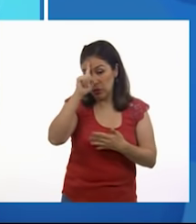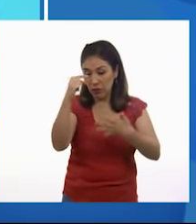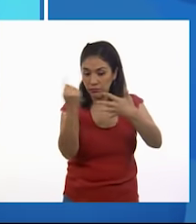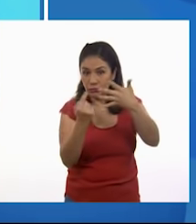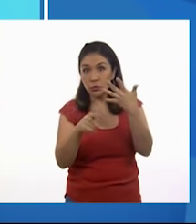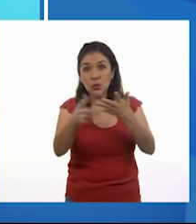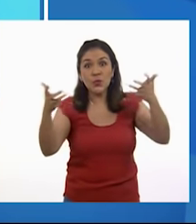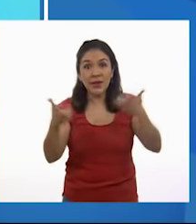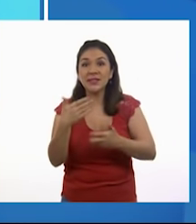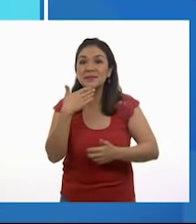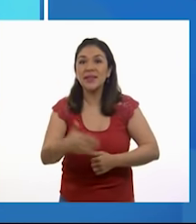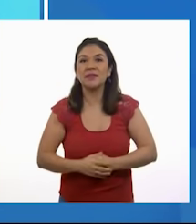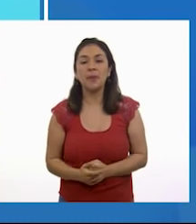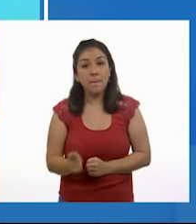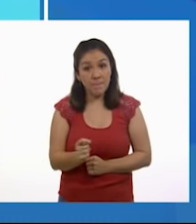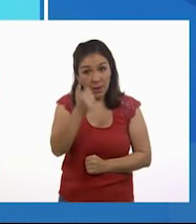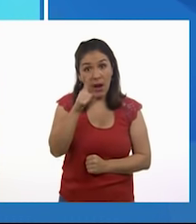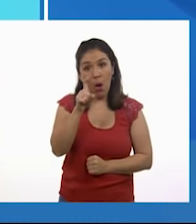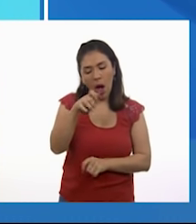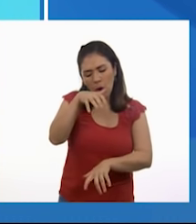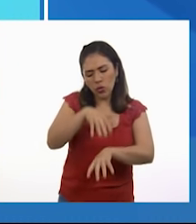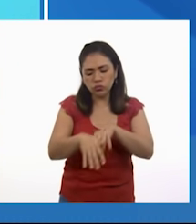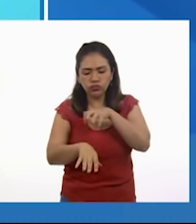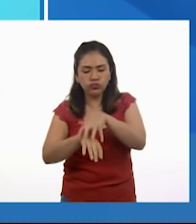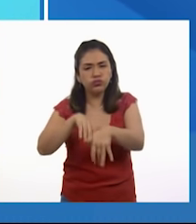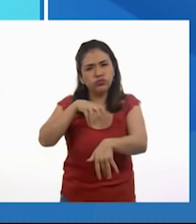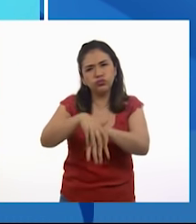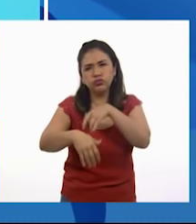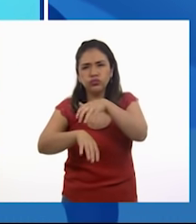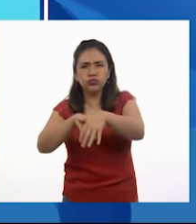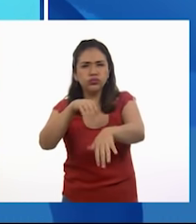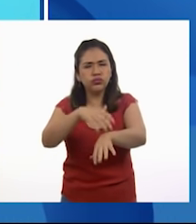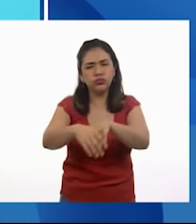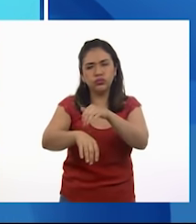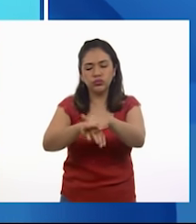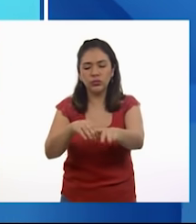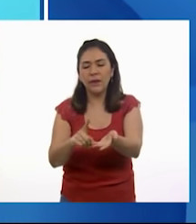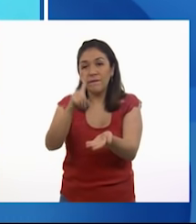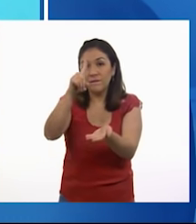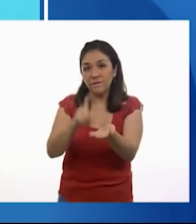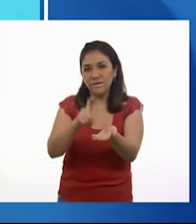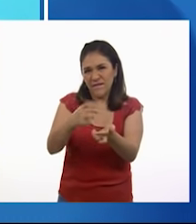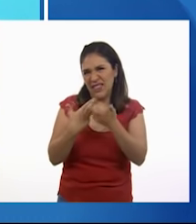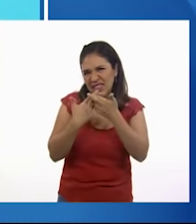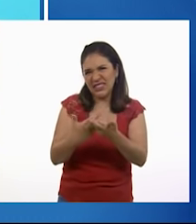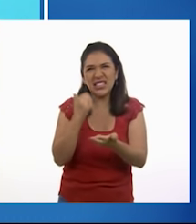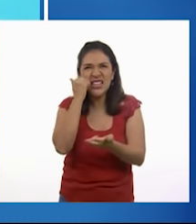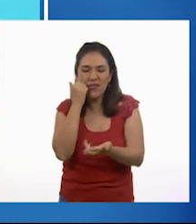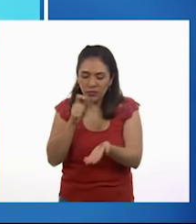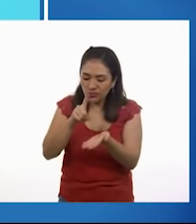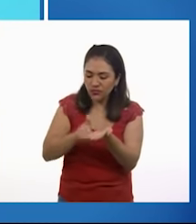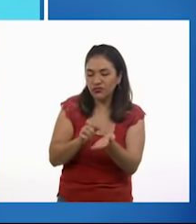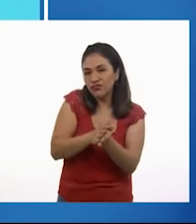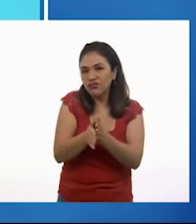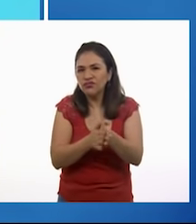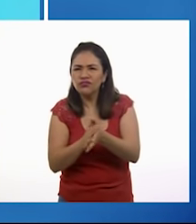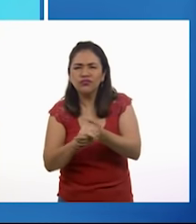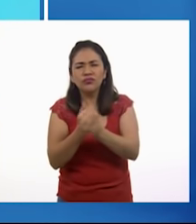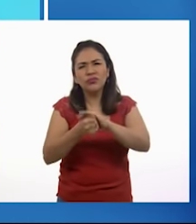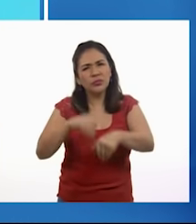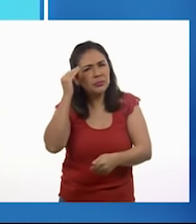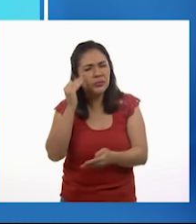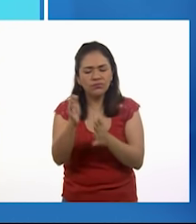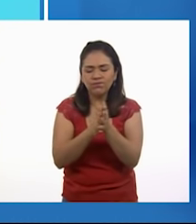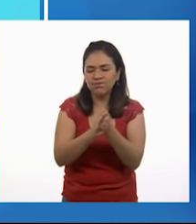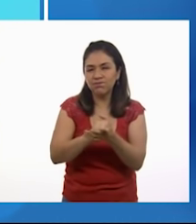hacerlo correctamente como gea tus manos usa suficiente jabón frota tus palmas